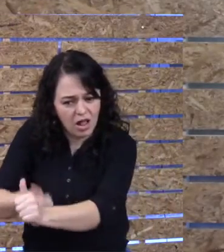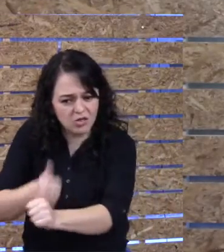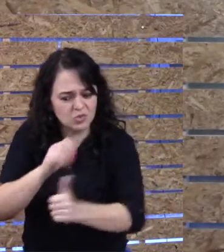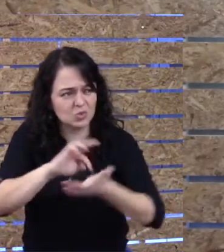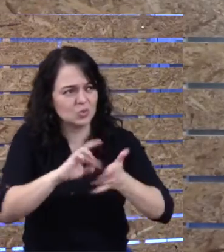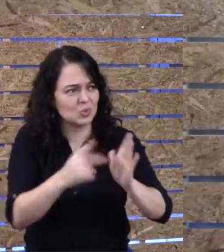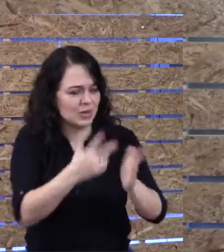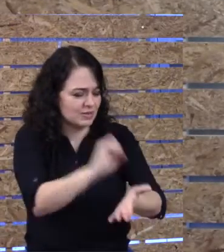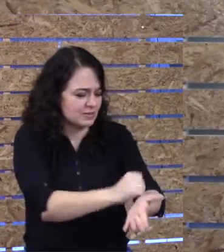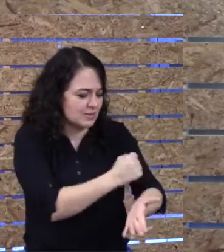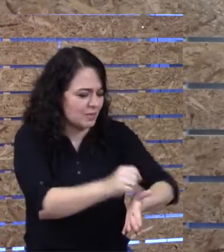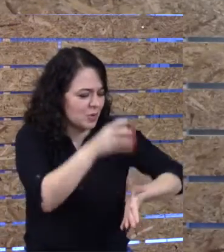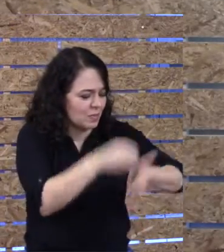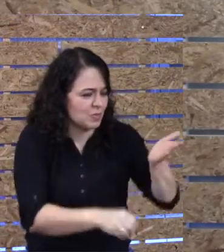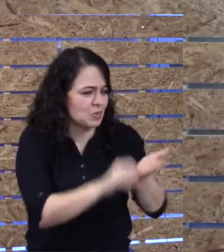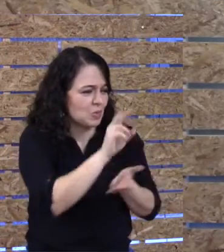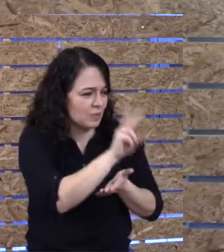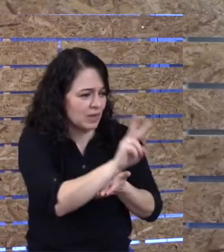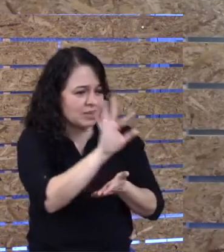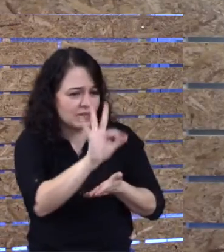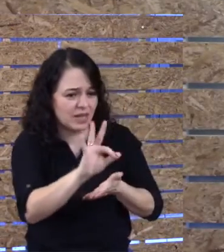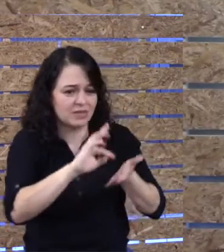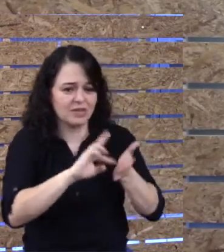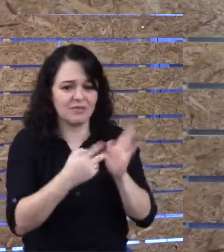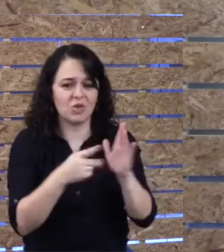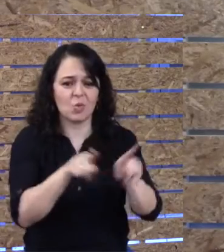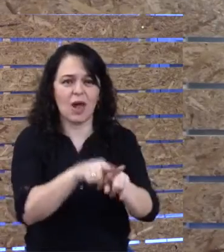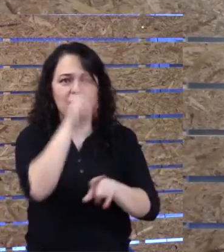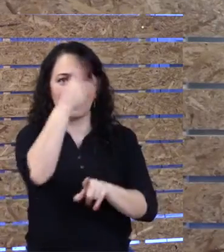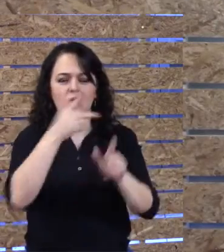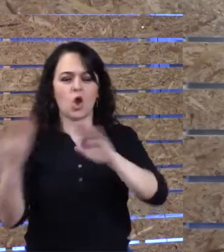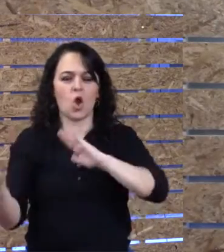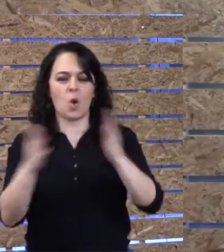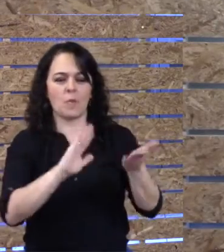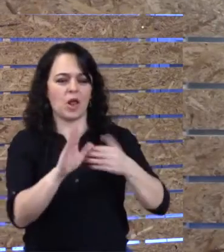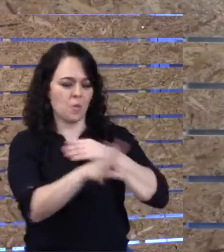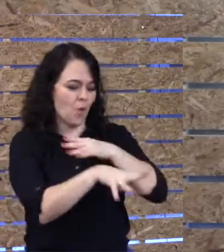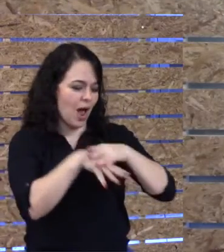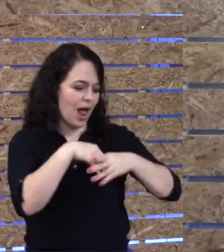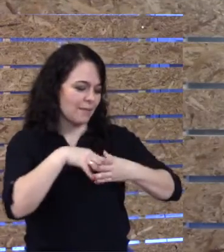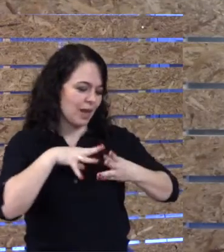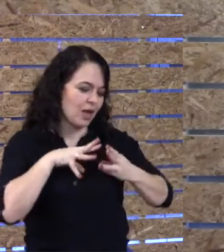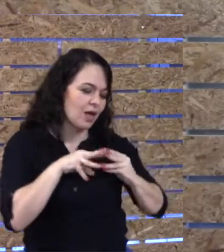Como si el Salmo 23 fuera un spa para el alma.